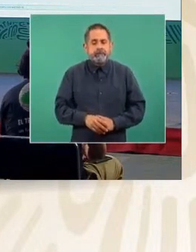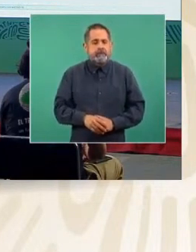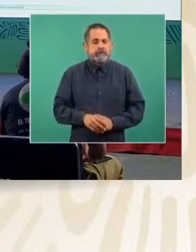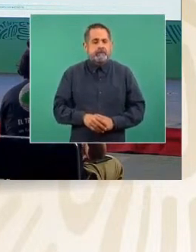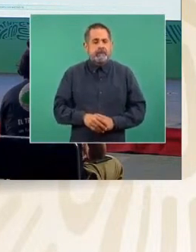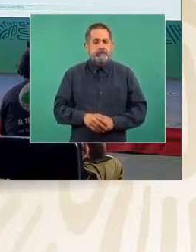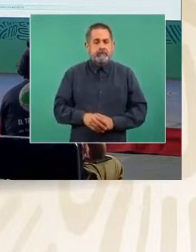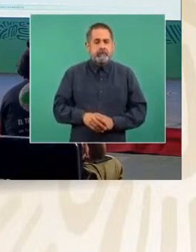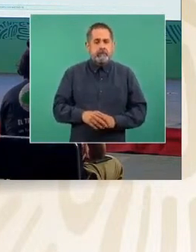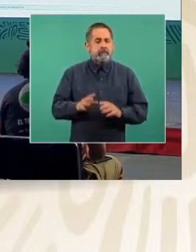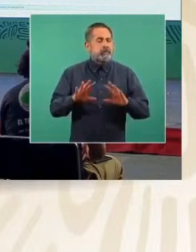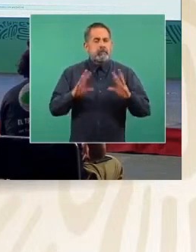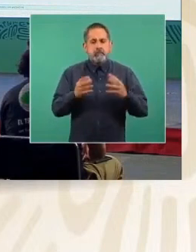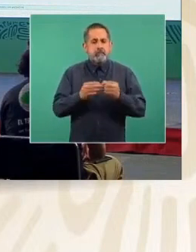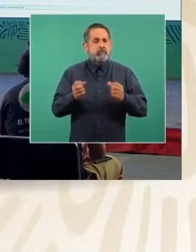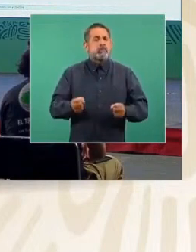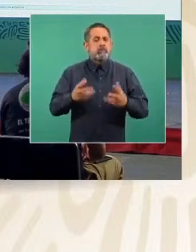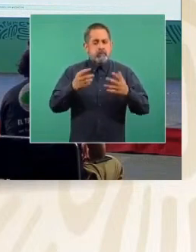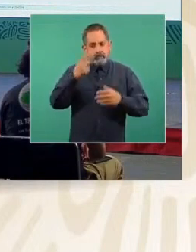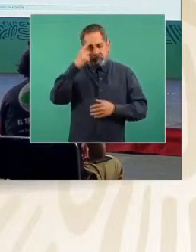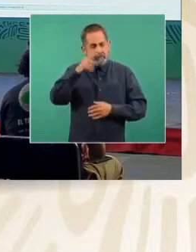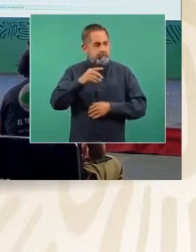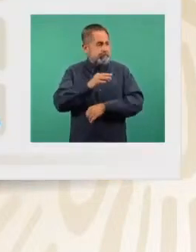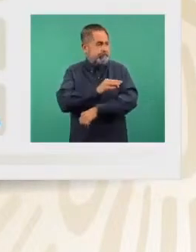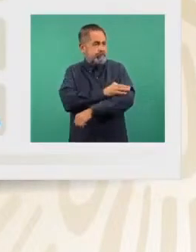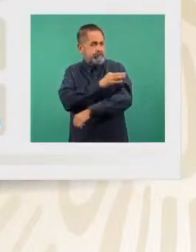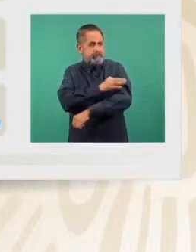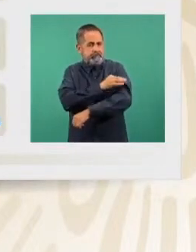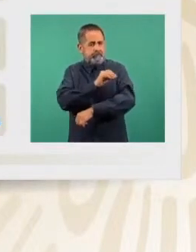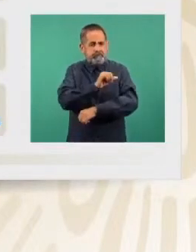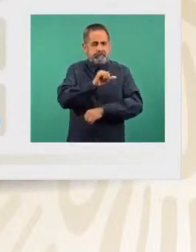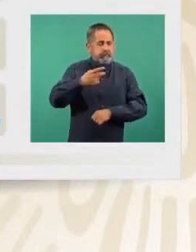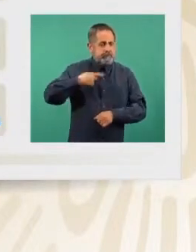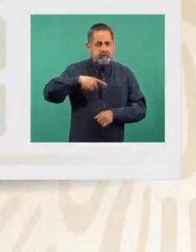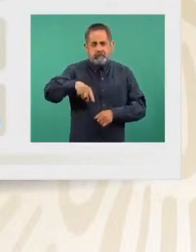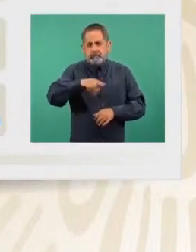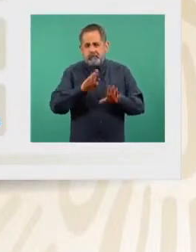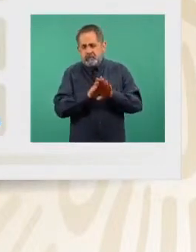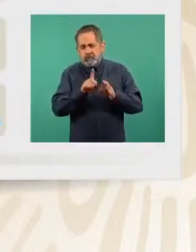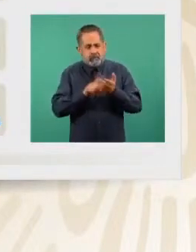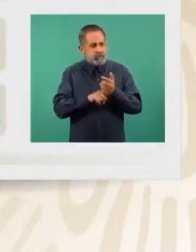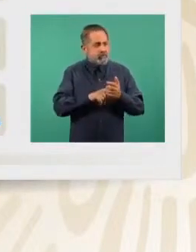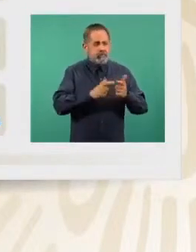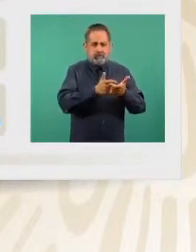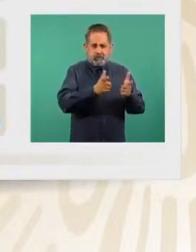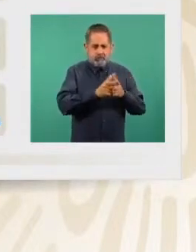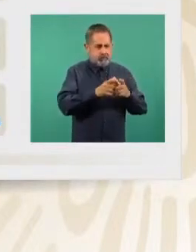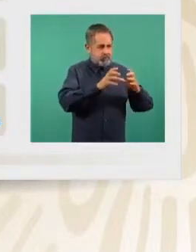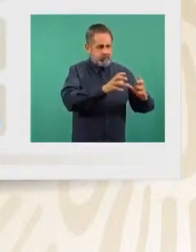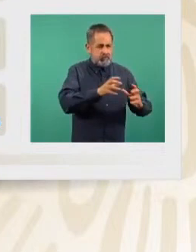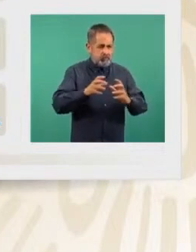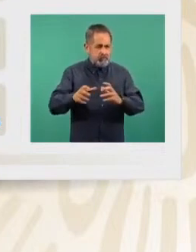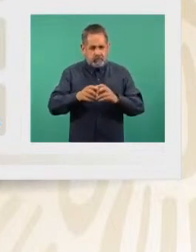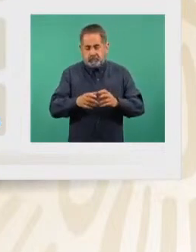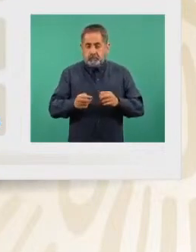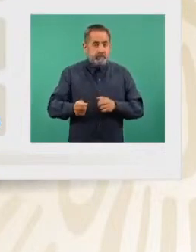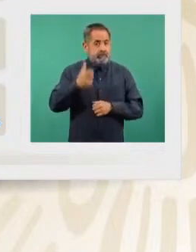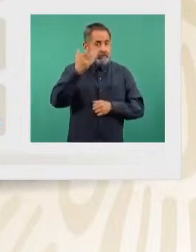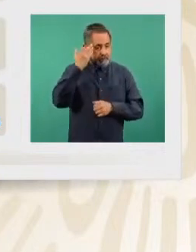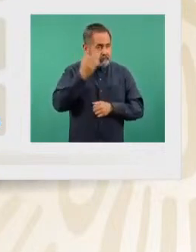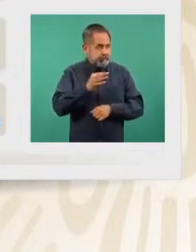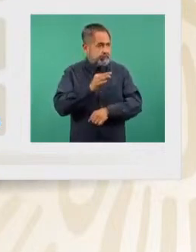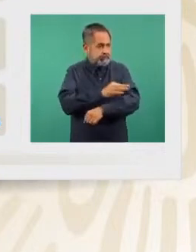Bien, aquí tenemos también la actualización de los números para efectos de los grupos poblacionales que, como ustedes saben, iniciaron en estas primeras